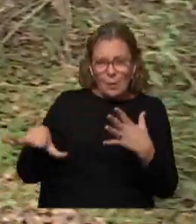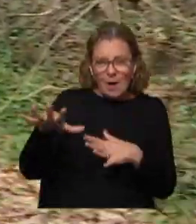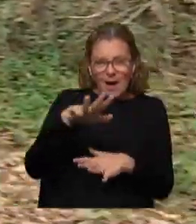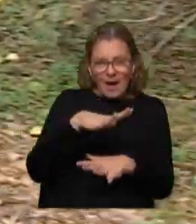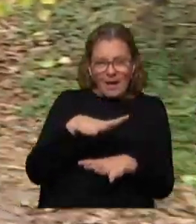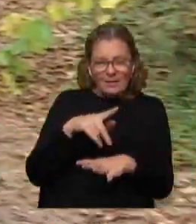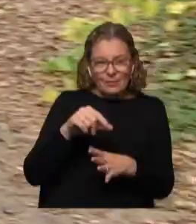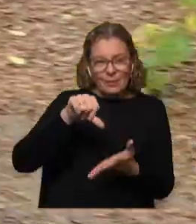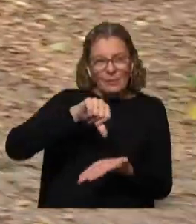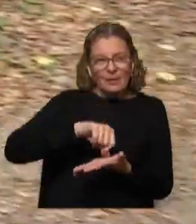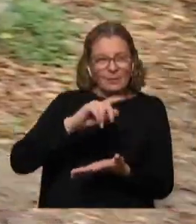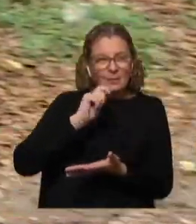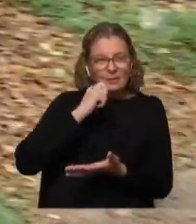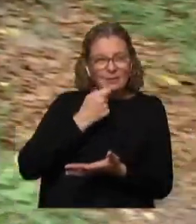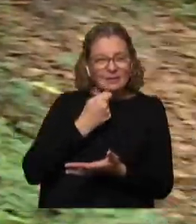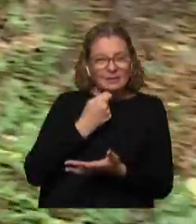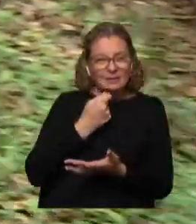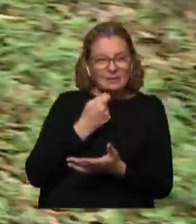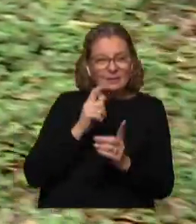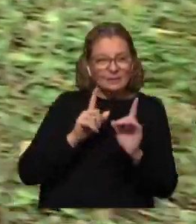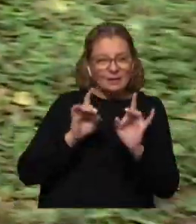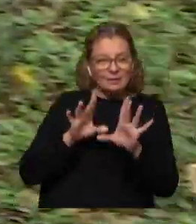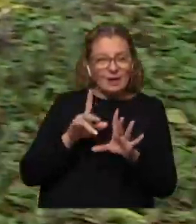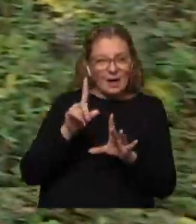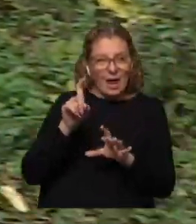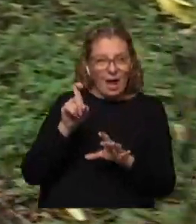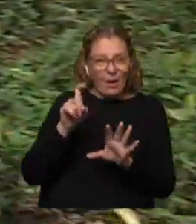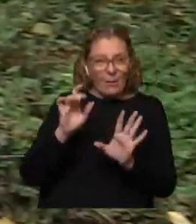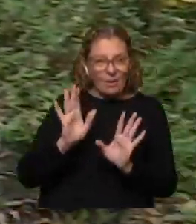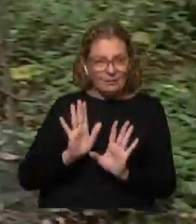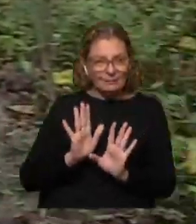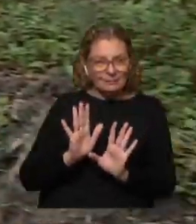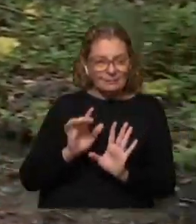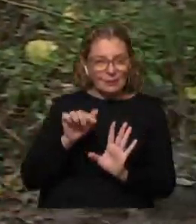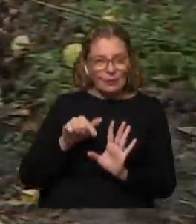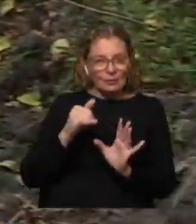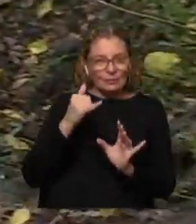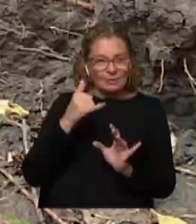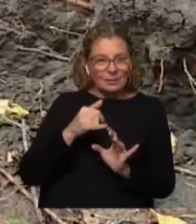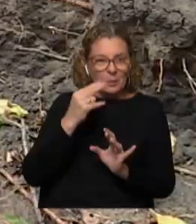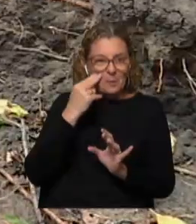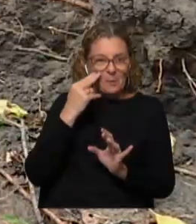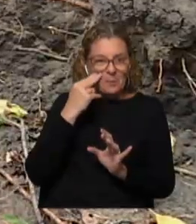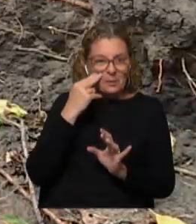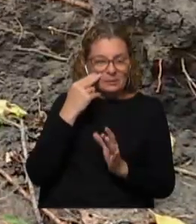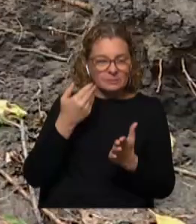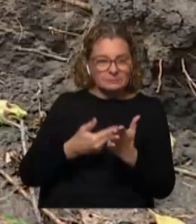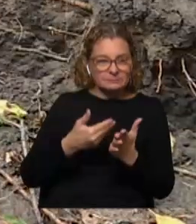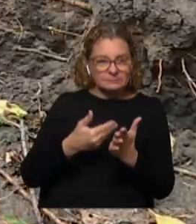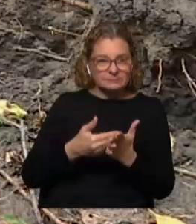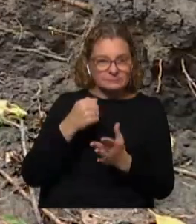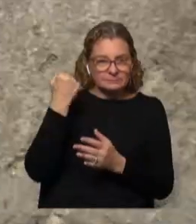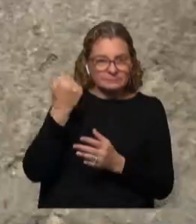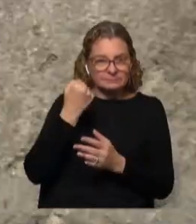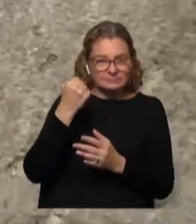Hemos sido un país tan rico en un recurso natural tan valioso como es el agua. Hoy tenemos un déficit hídrico